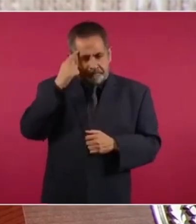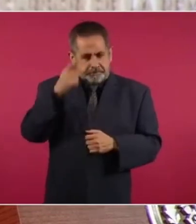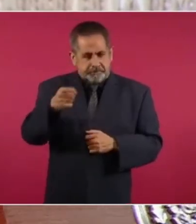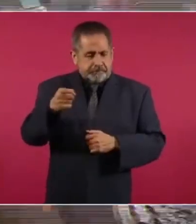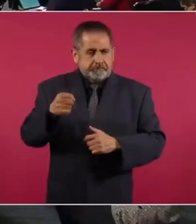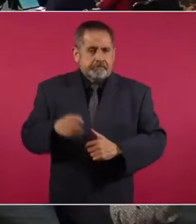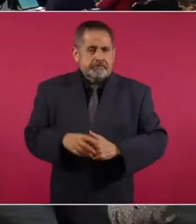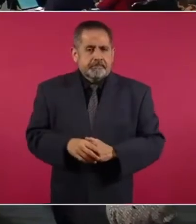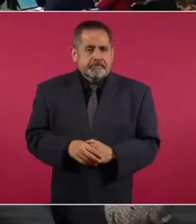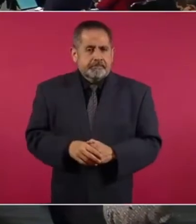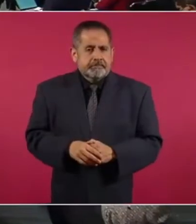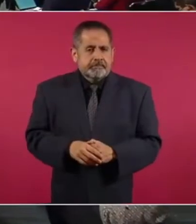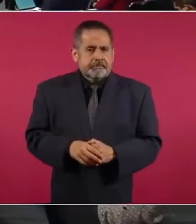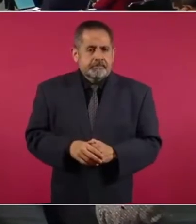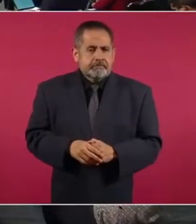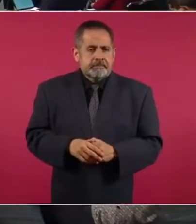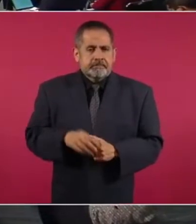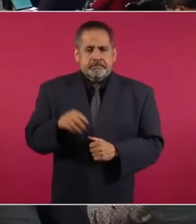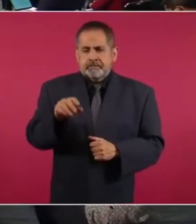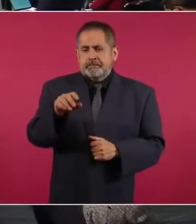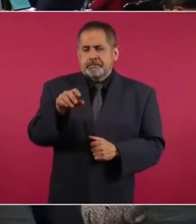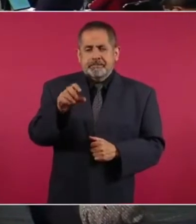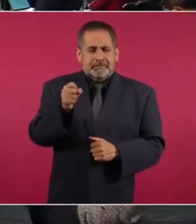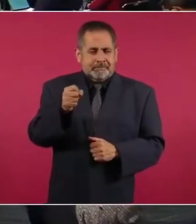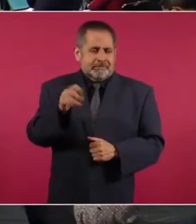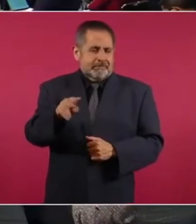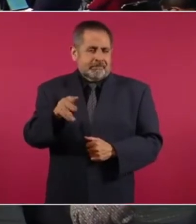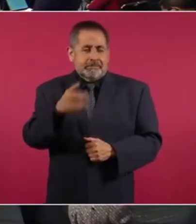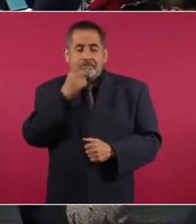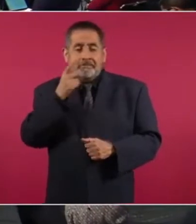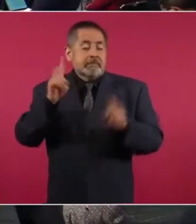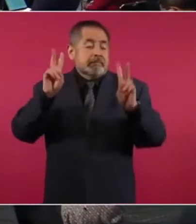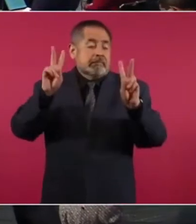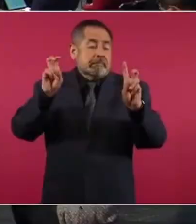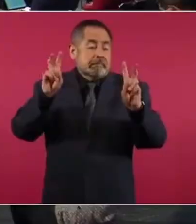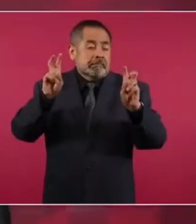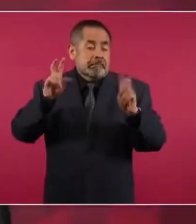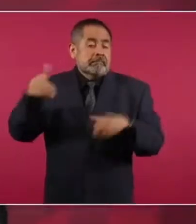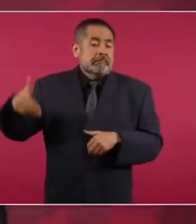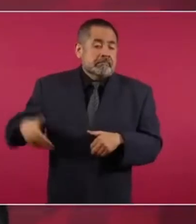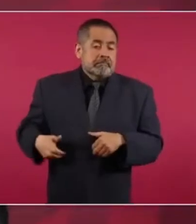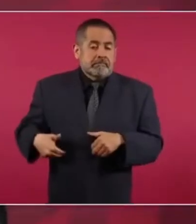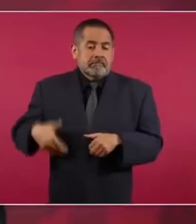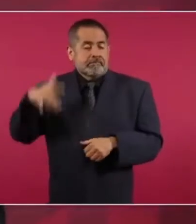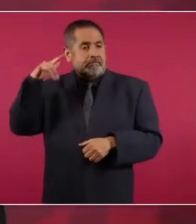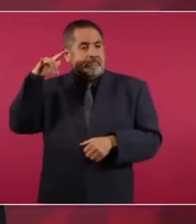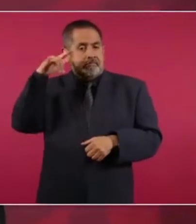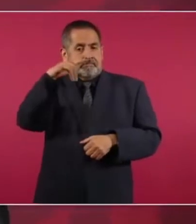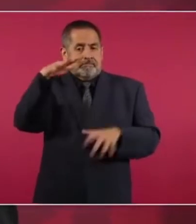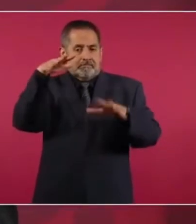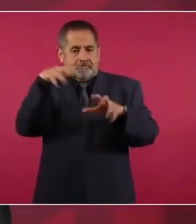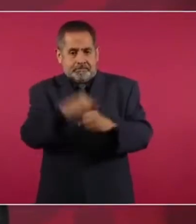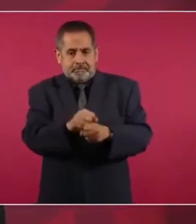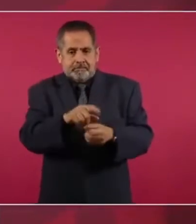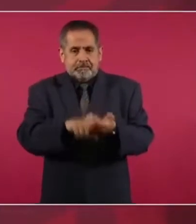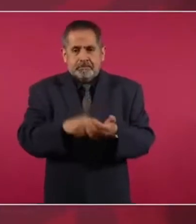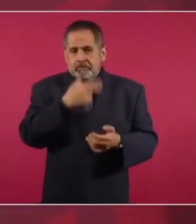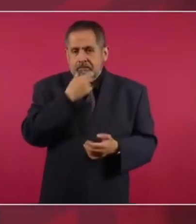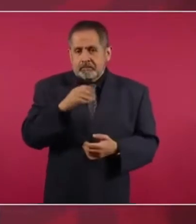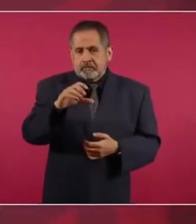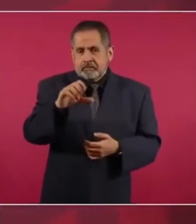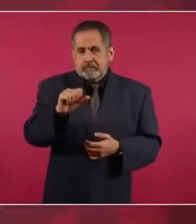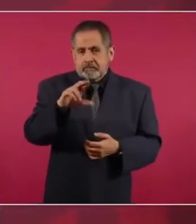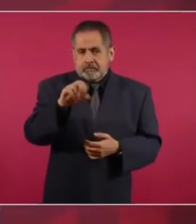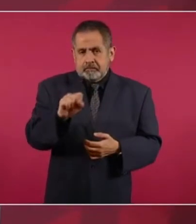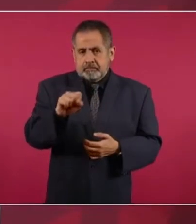el supuesto accidente del avión en que viajaba Carlos Madrazo,